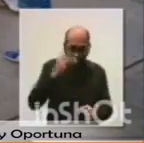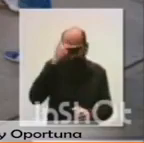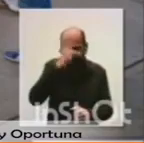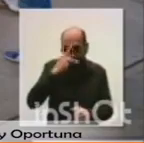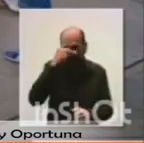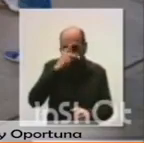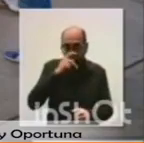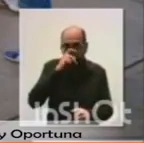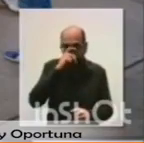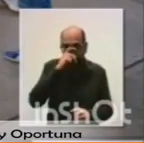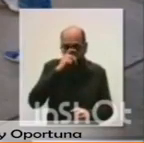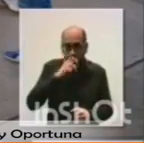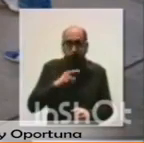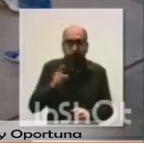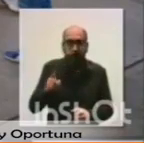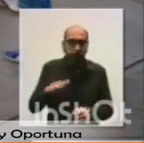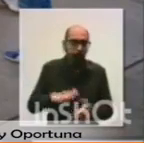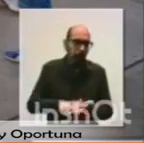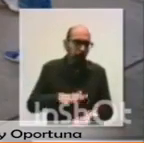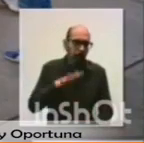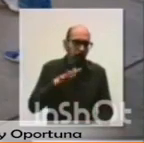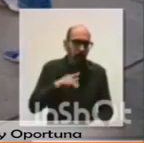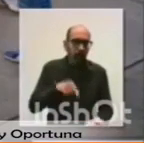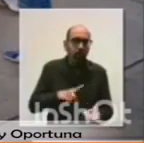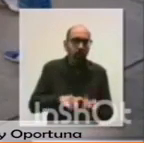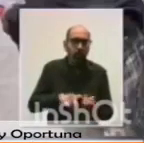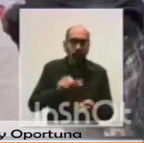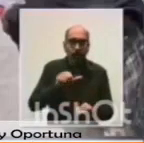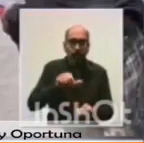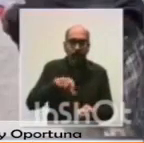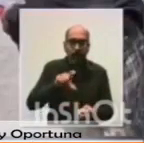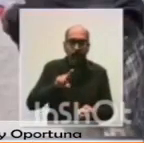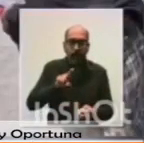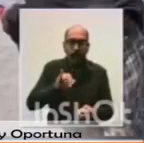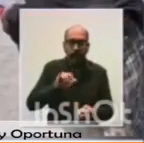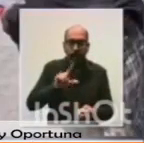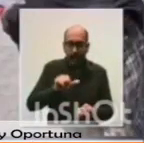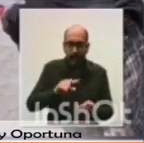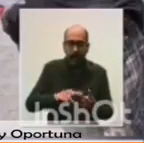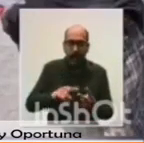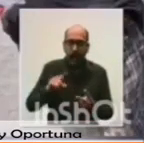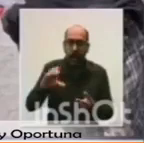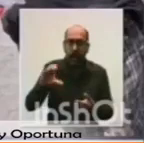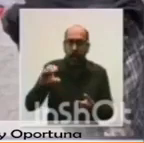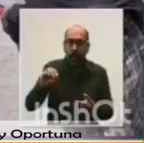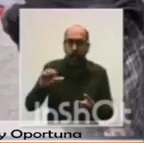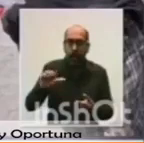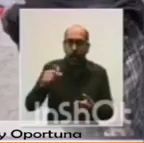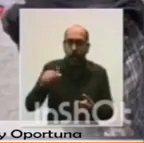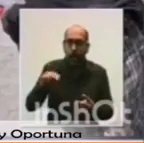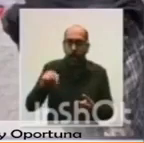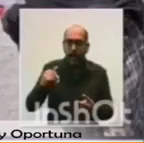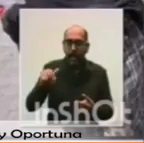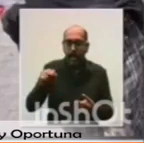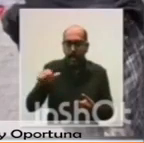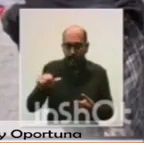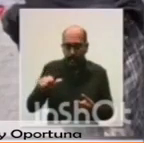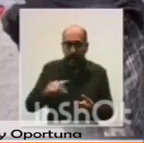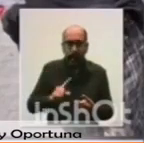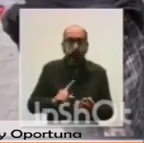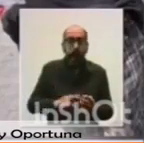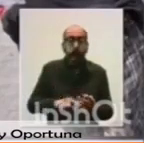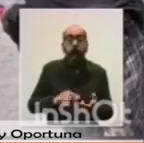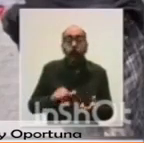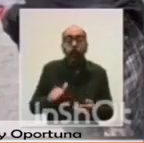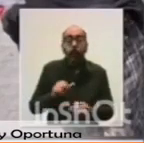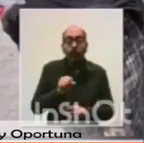pedido en su mayoría de la región de Aquila y Coahuayana. Por parte del Secretario Ejecutivo